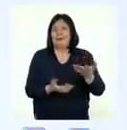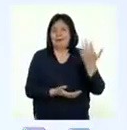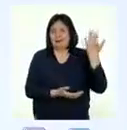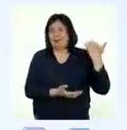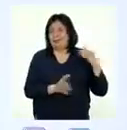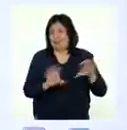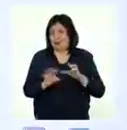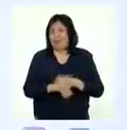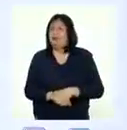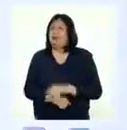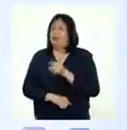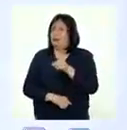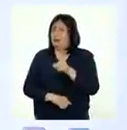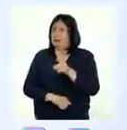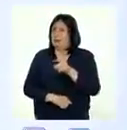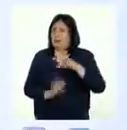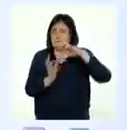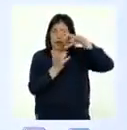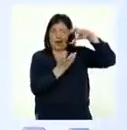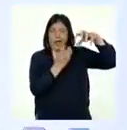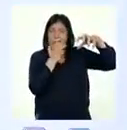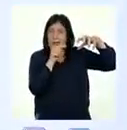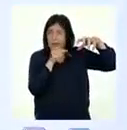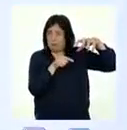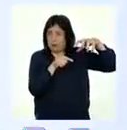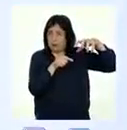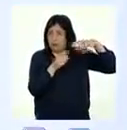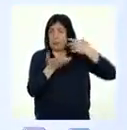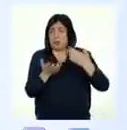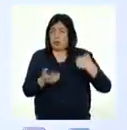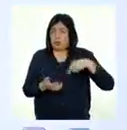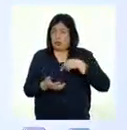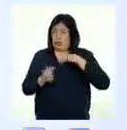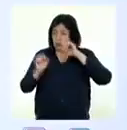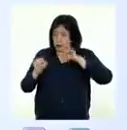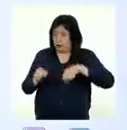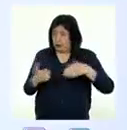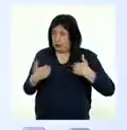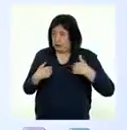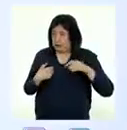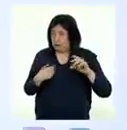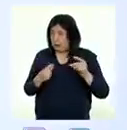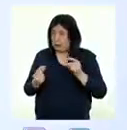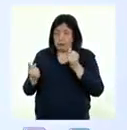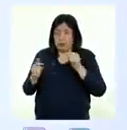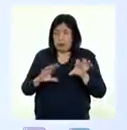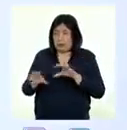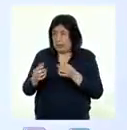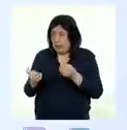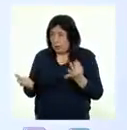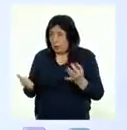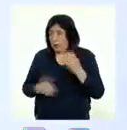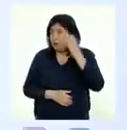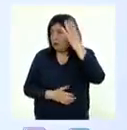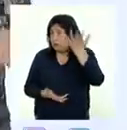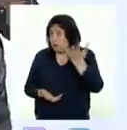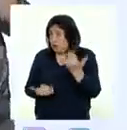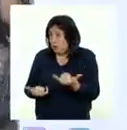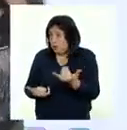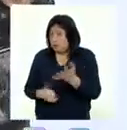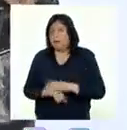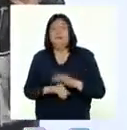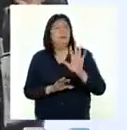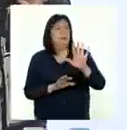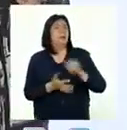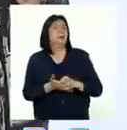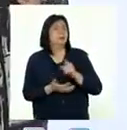planteó en el programa. ¿Es el calentamiento global un asunto en el que debemos tomar acciones inmediatamente o a futuro?